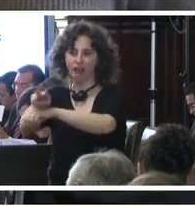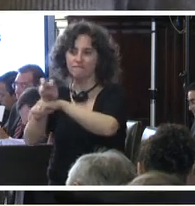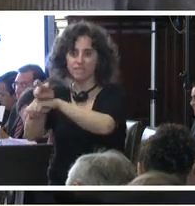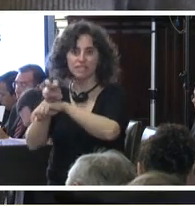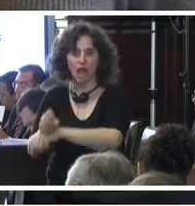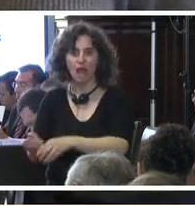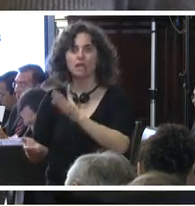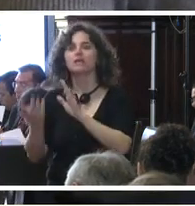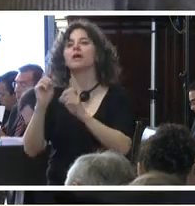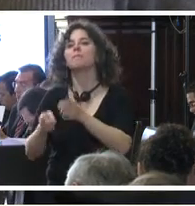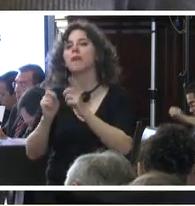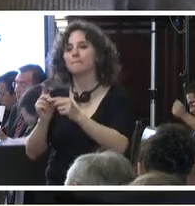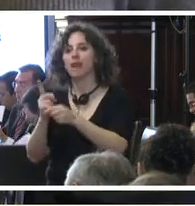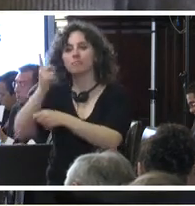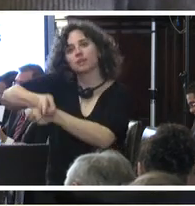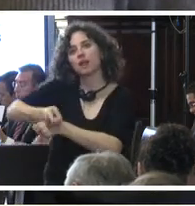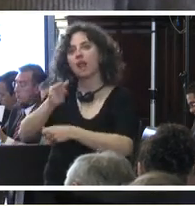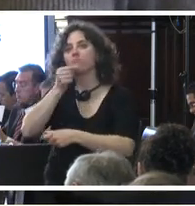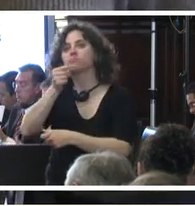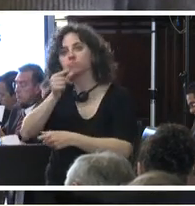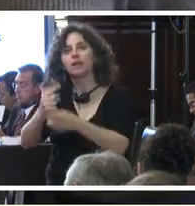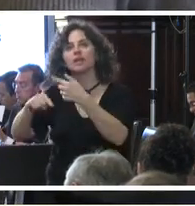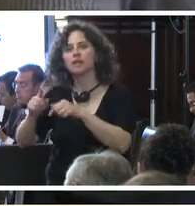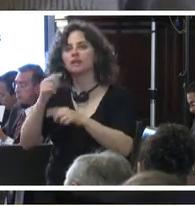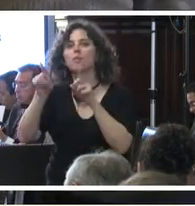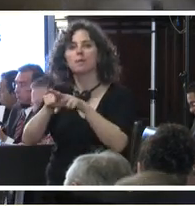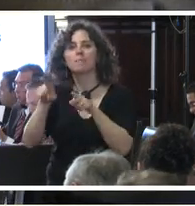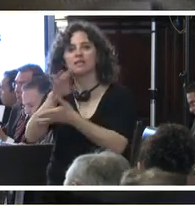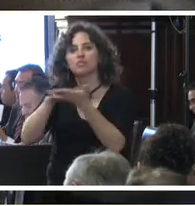fuerzas de seguridad, de dirección de las prisiones, incluyendo la de Piedras Negras,